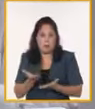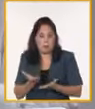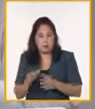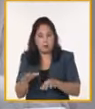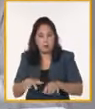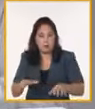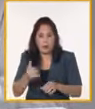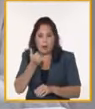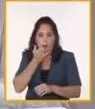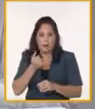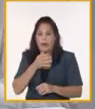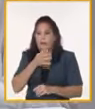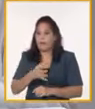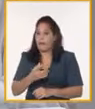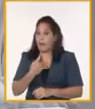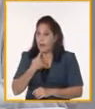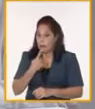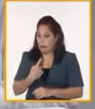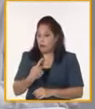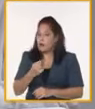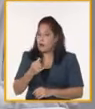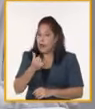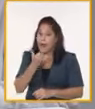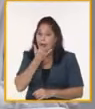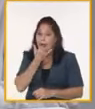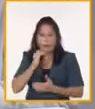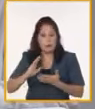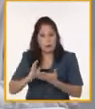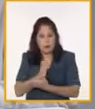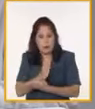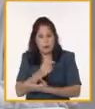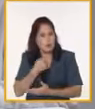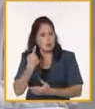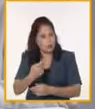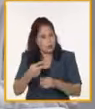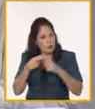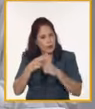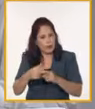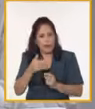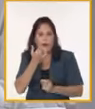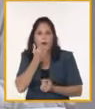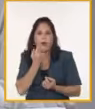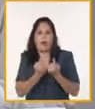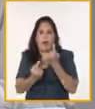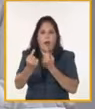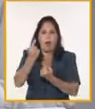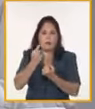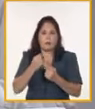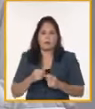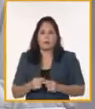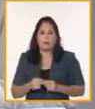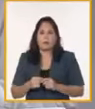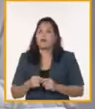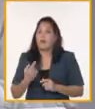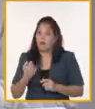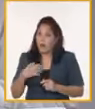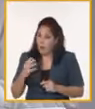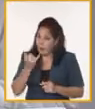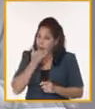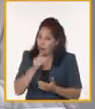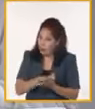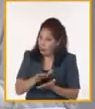sociedad fiel nos llamó en su momento a rectificar errores nosotros tenemos que rectificar todos los errores que todavía nos quedan Pero